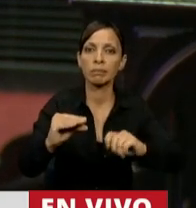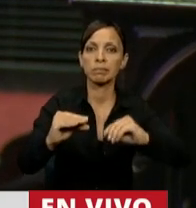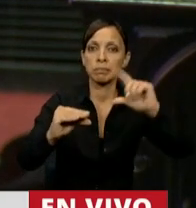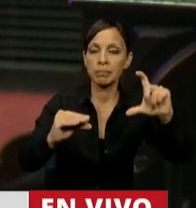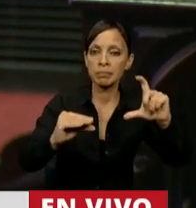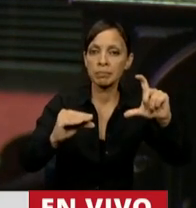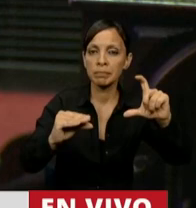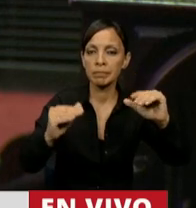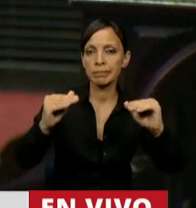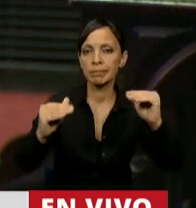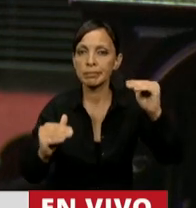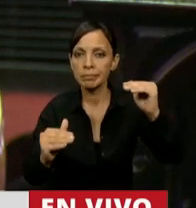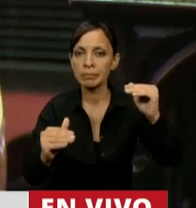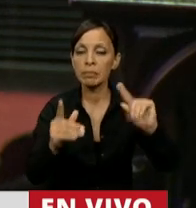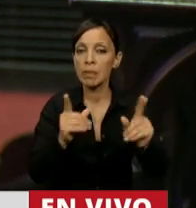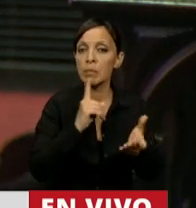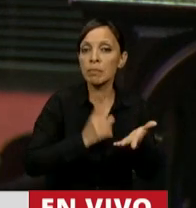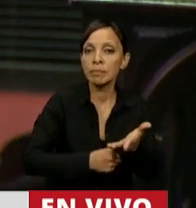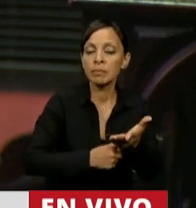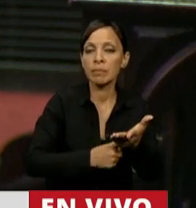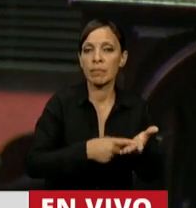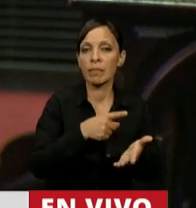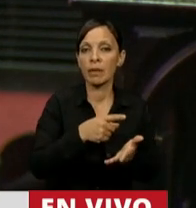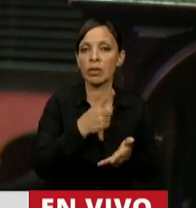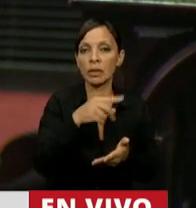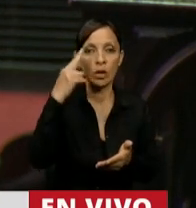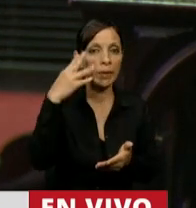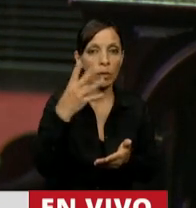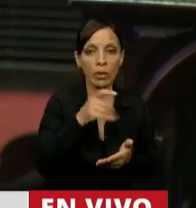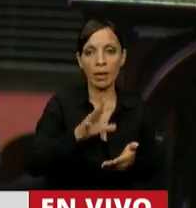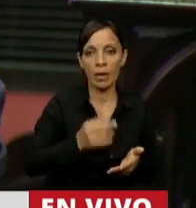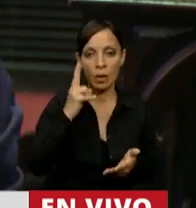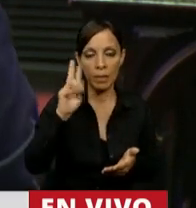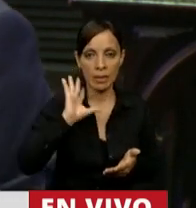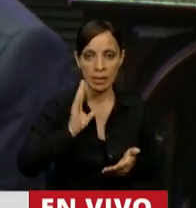que establecía el decreto 194 del 2016.